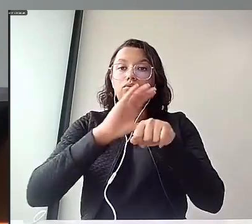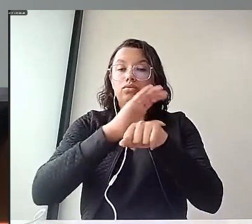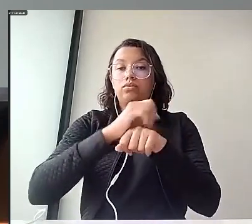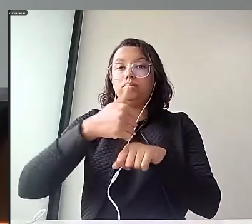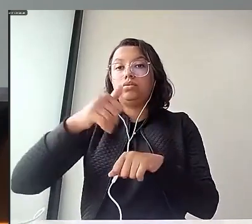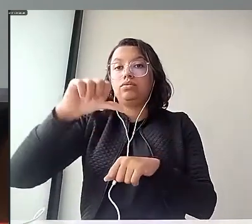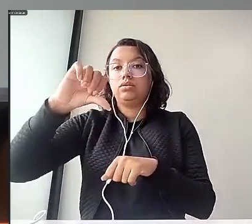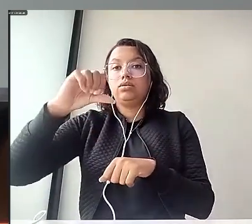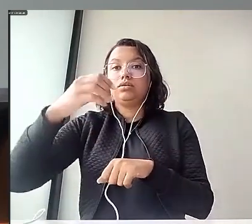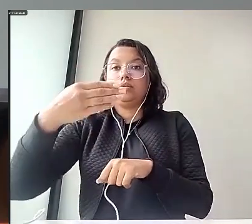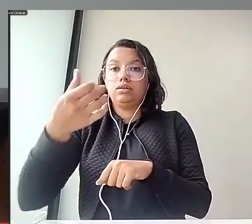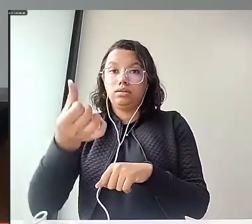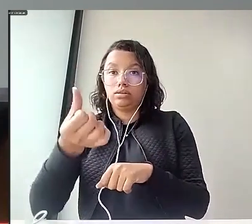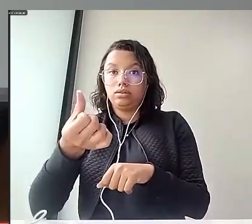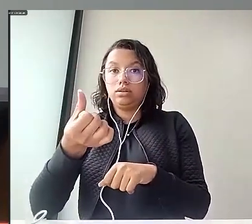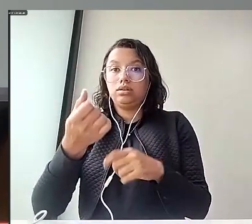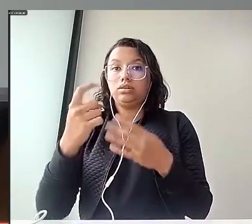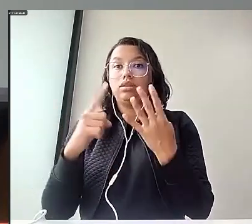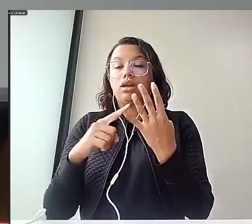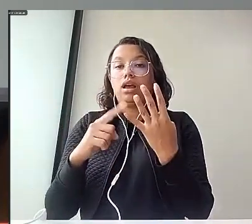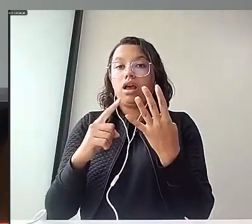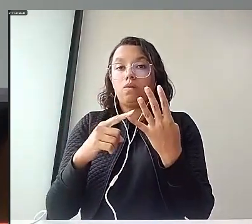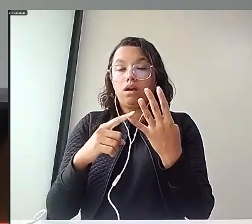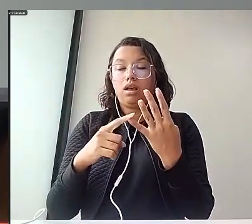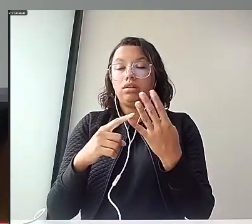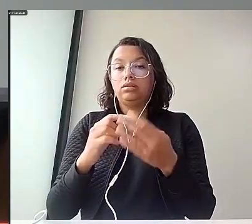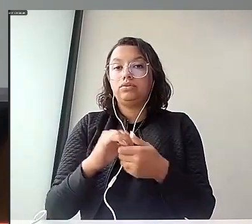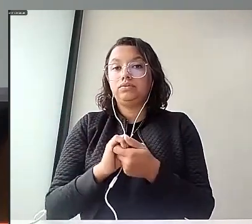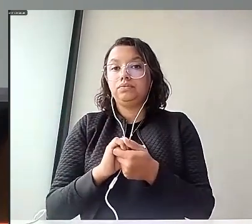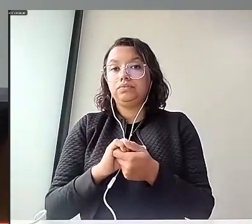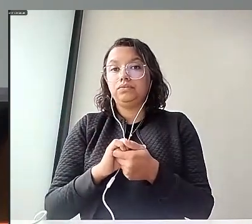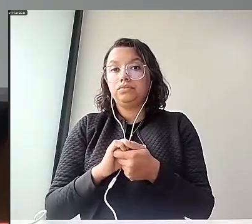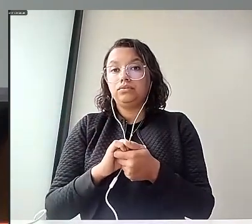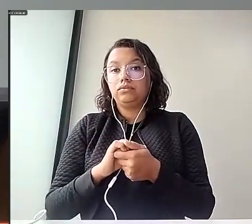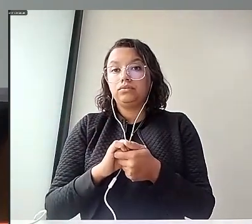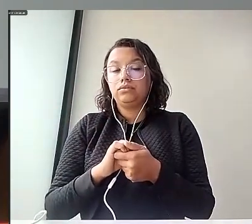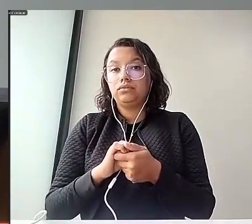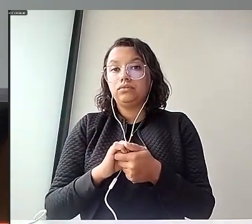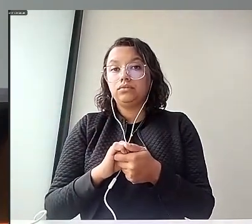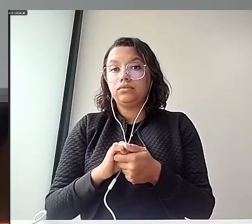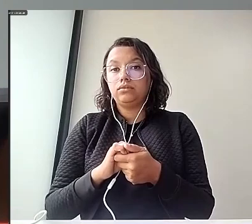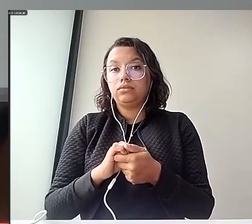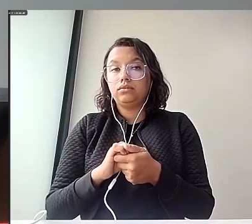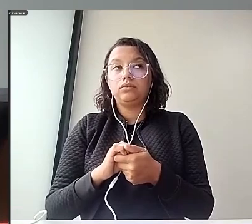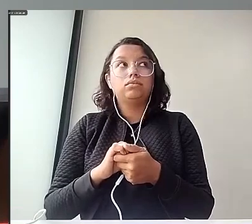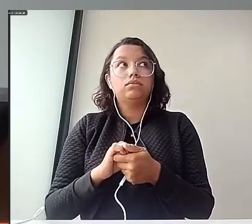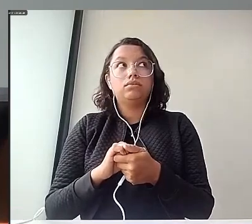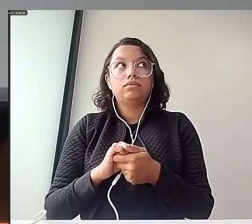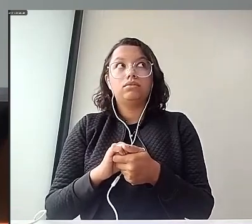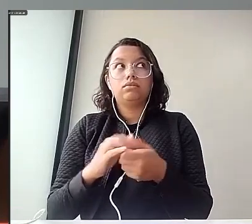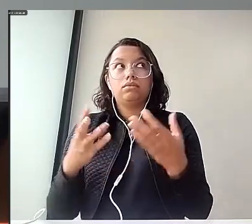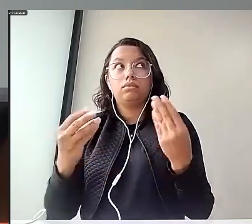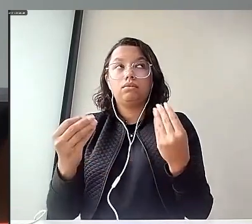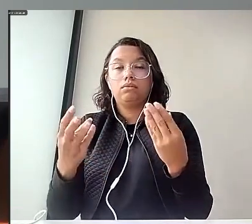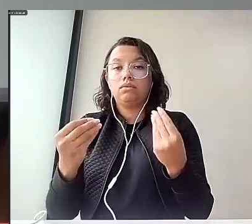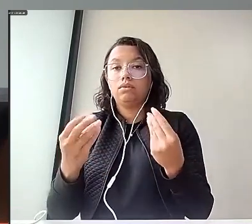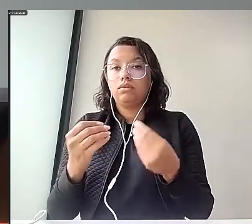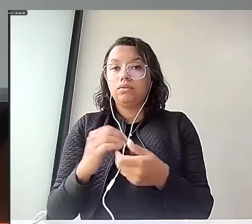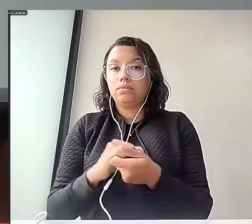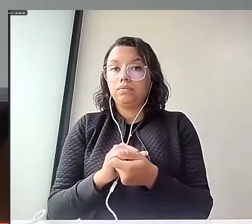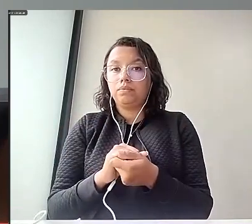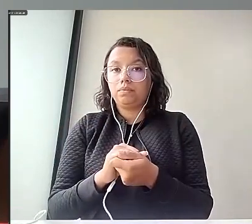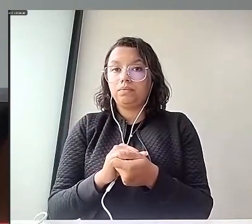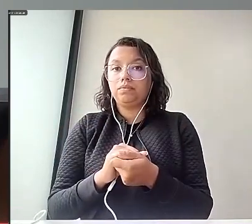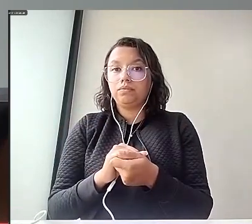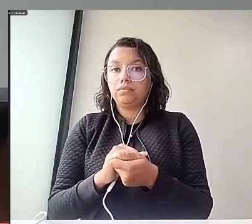1946, la de la Cuarta República, que a una época muy influida por